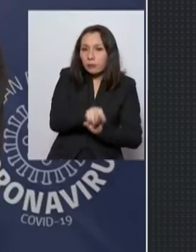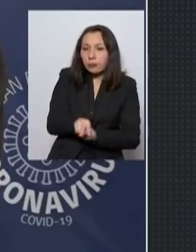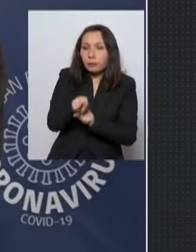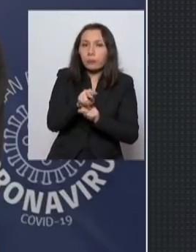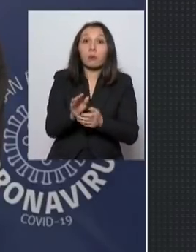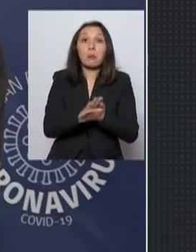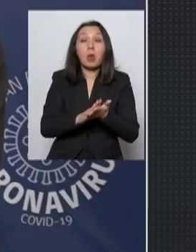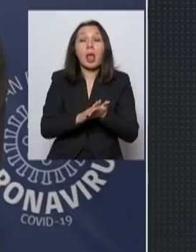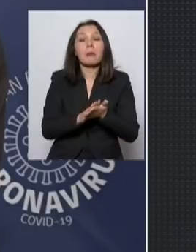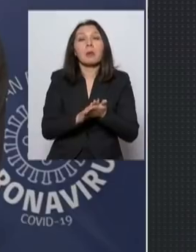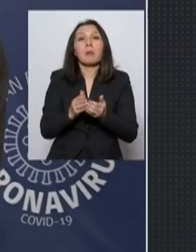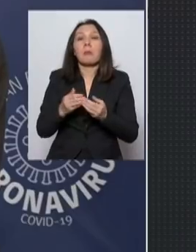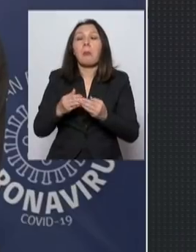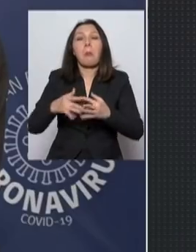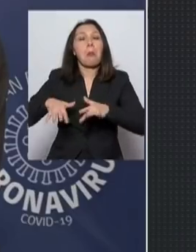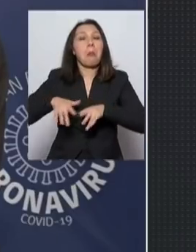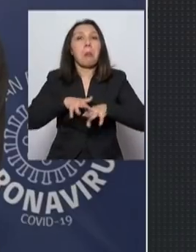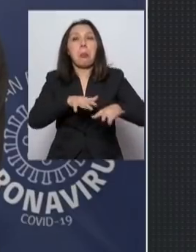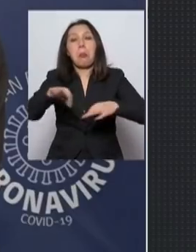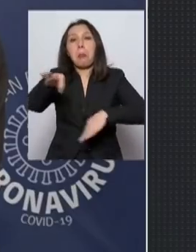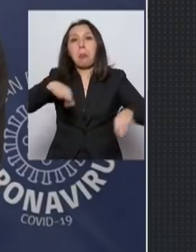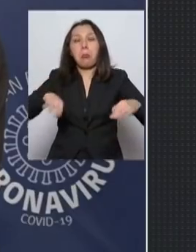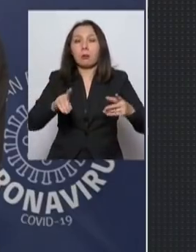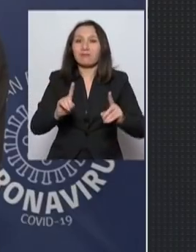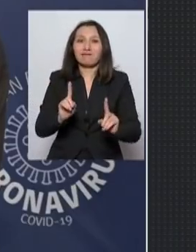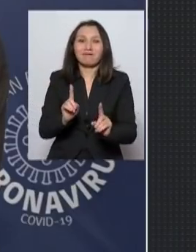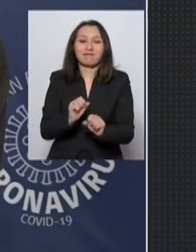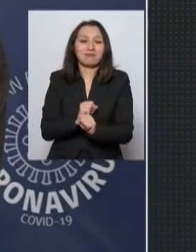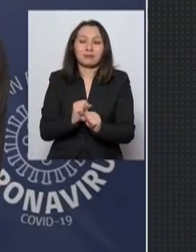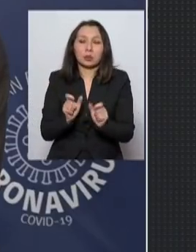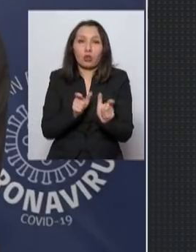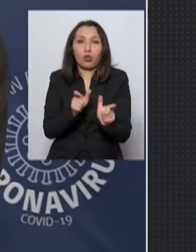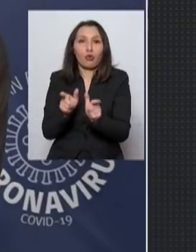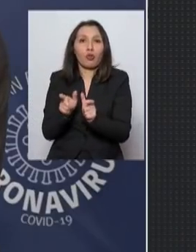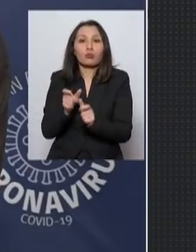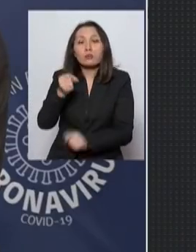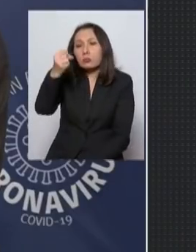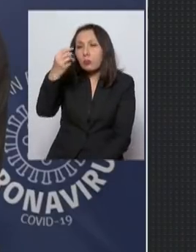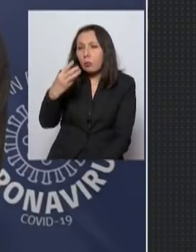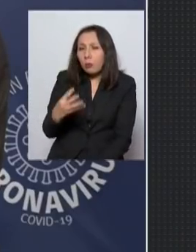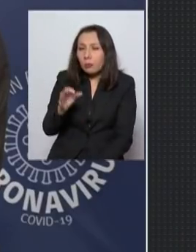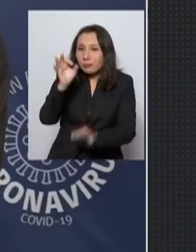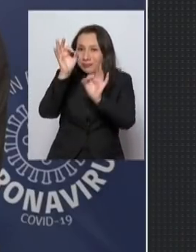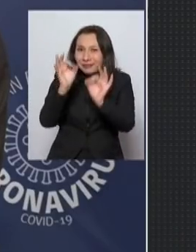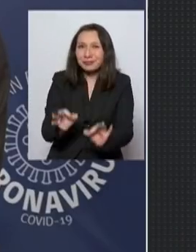si permitimos que esto siga ocurriendo, no vamos a tener ninguna posibilidad de hacer un control